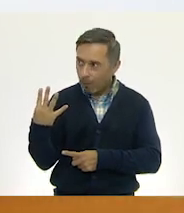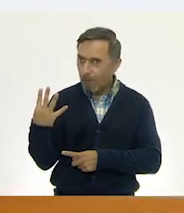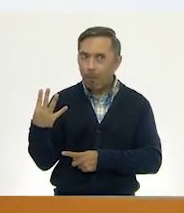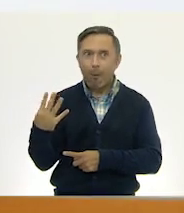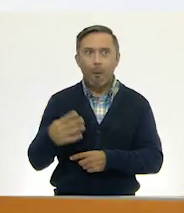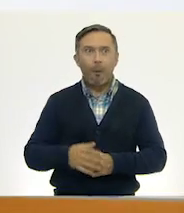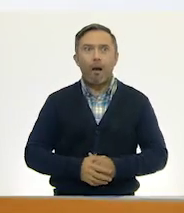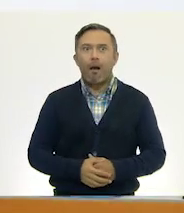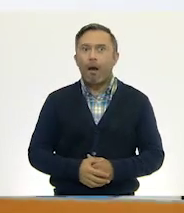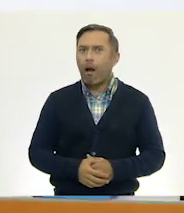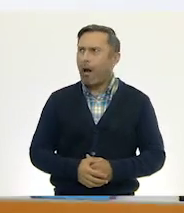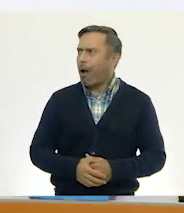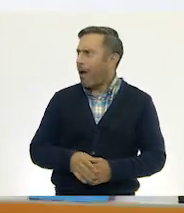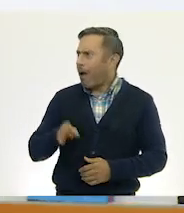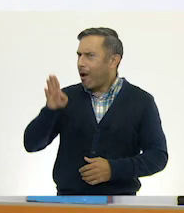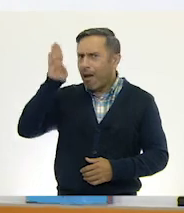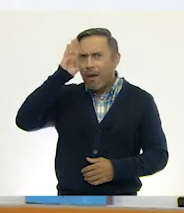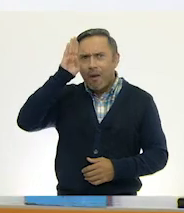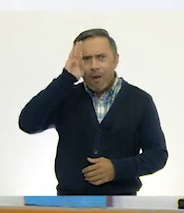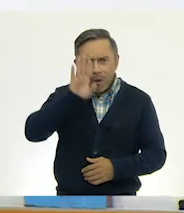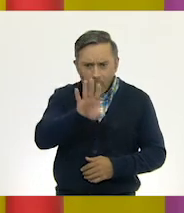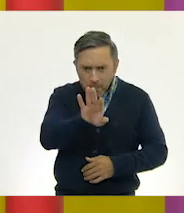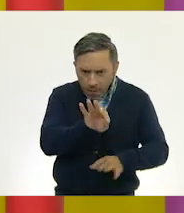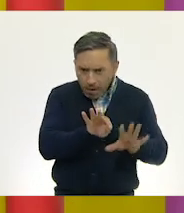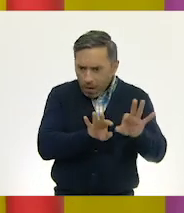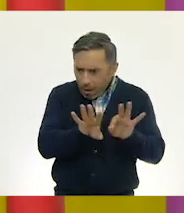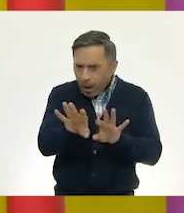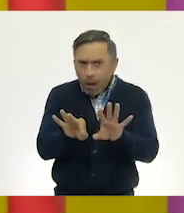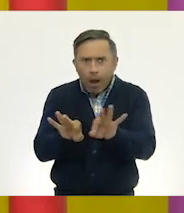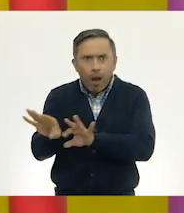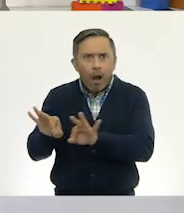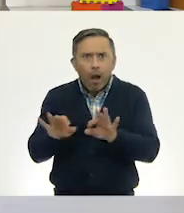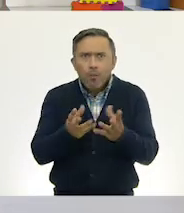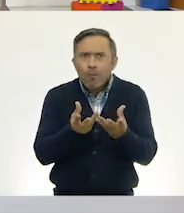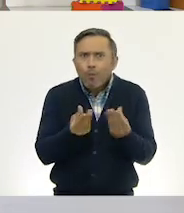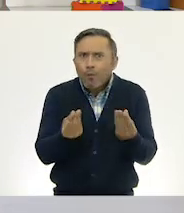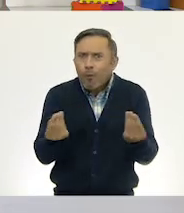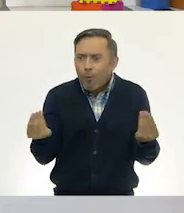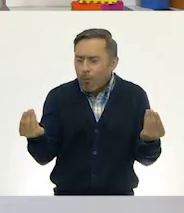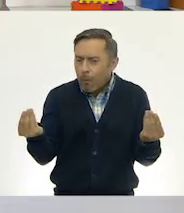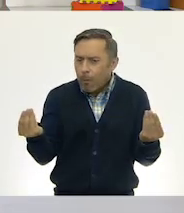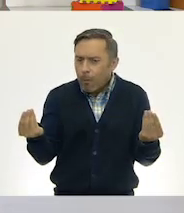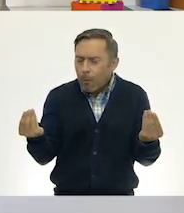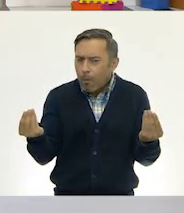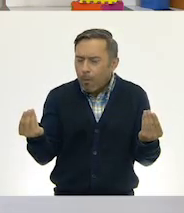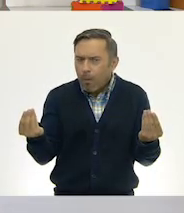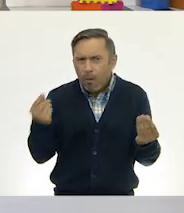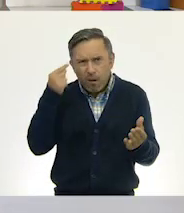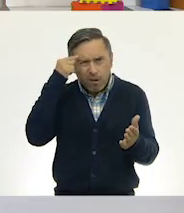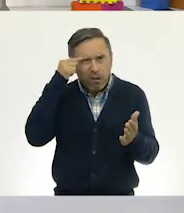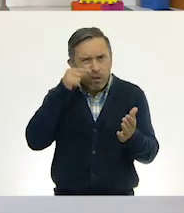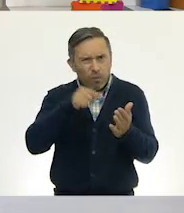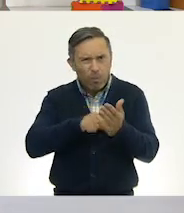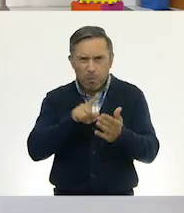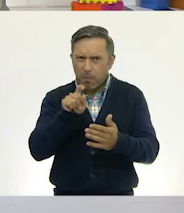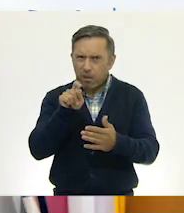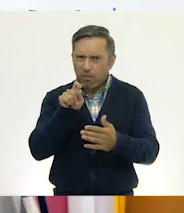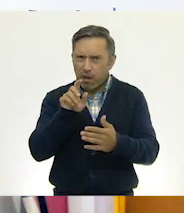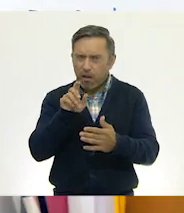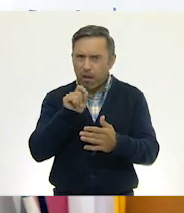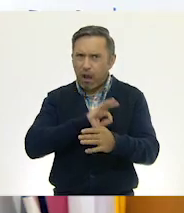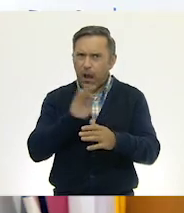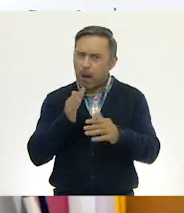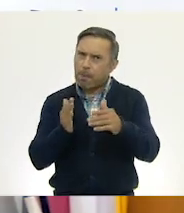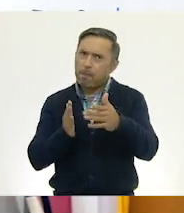4. Tantas combinaciones de tarjetas. Aquí agregaron más números, ¿sí? Ay, a lo mejor se debe haber pasado de los 20.